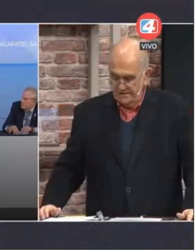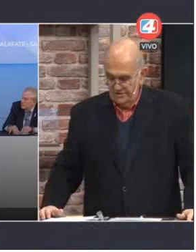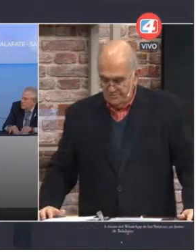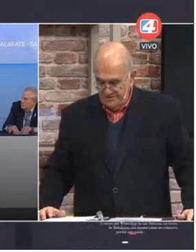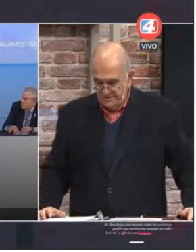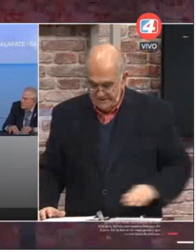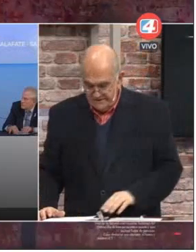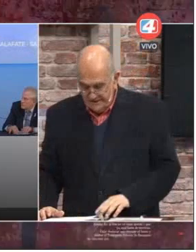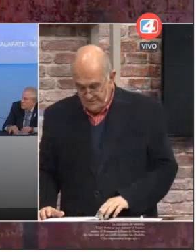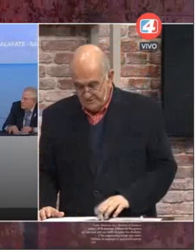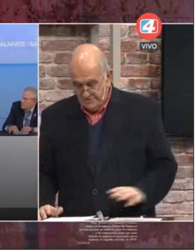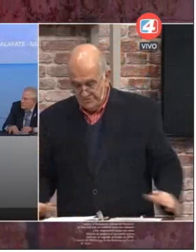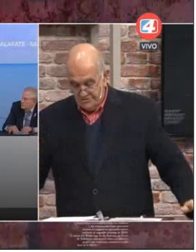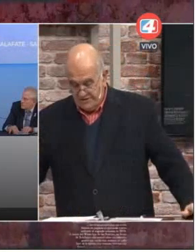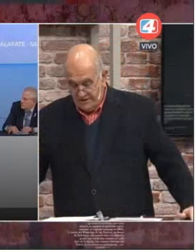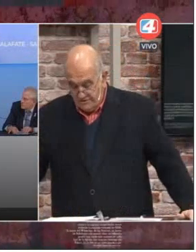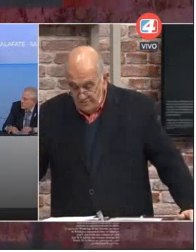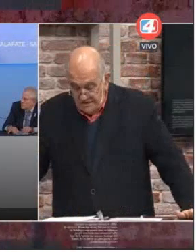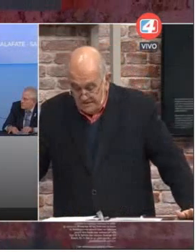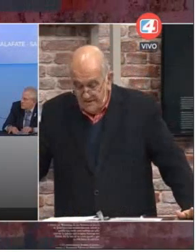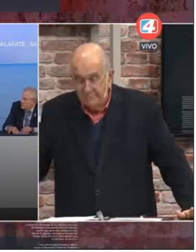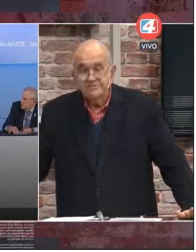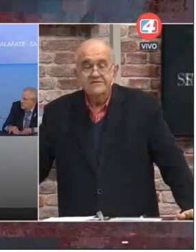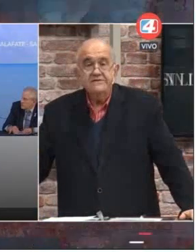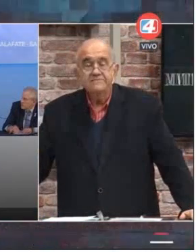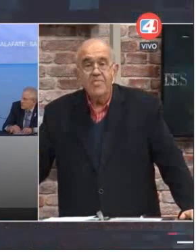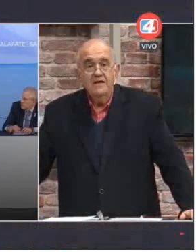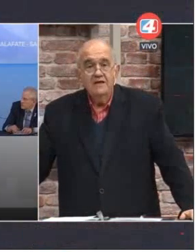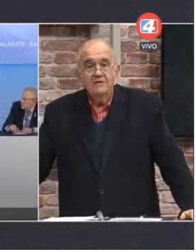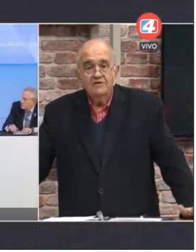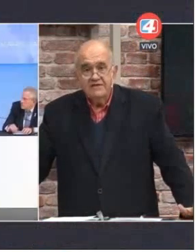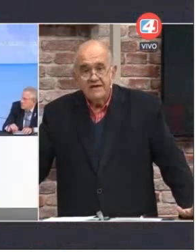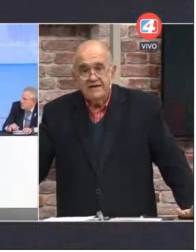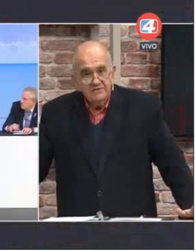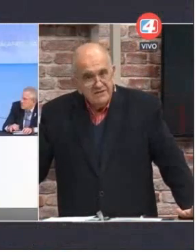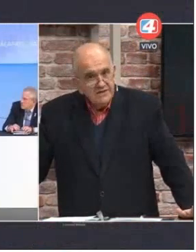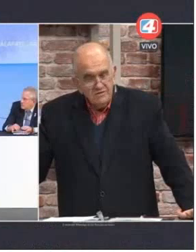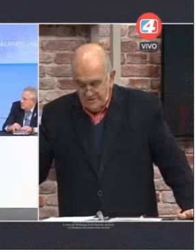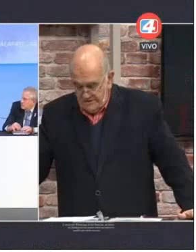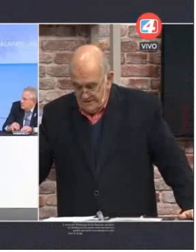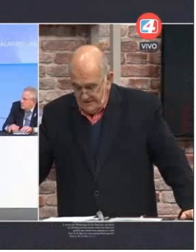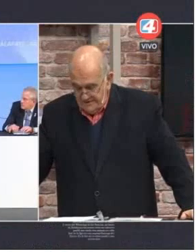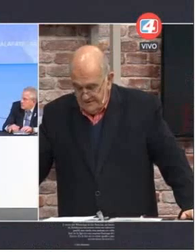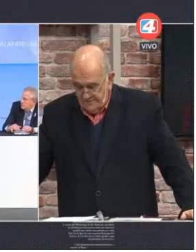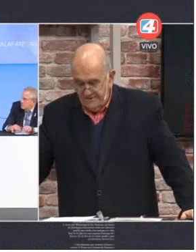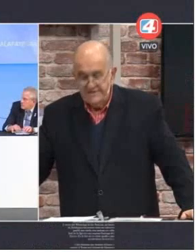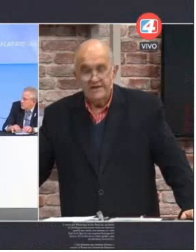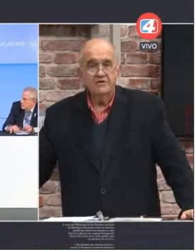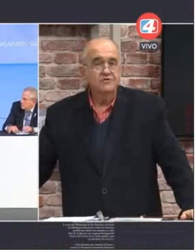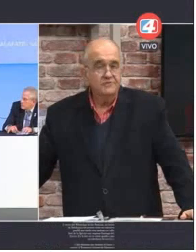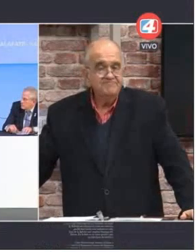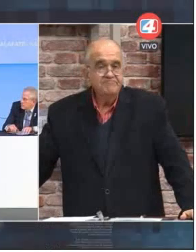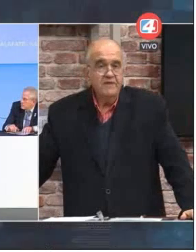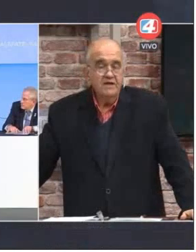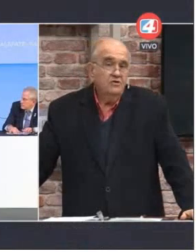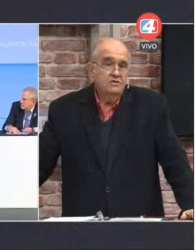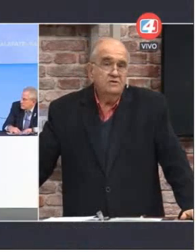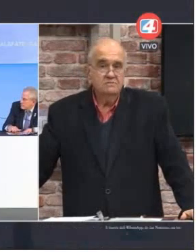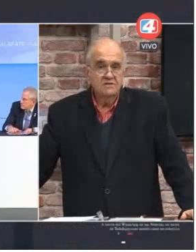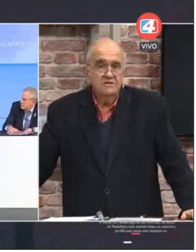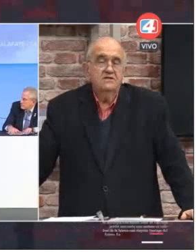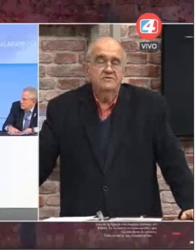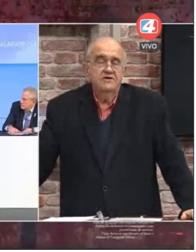no pueden intentar una solución en la economía digamos si con esta con esta corte la gente no va a estar mejor y